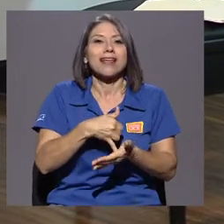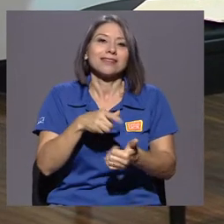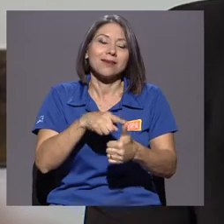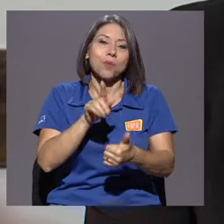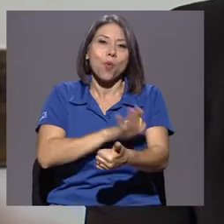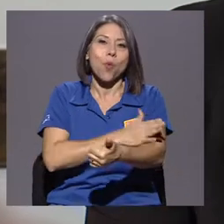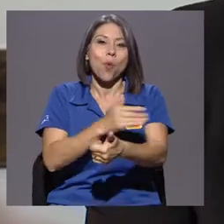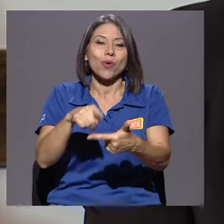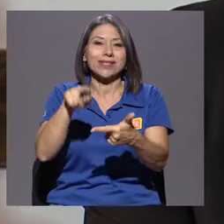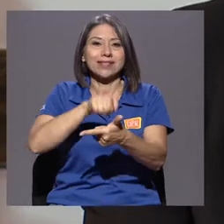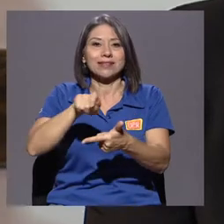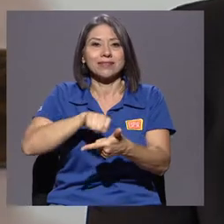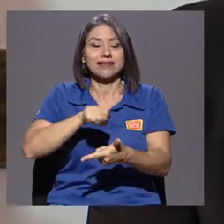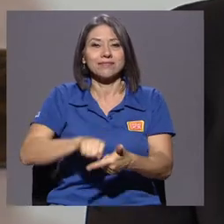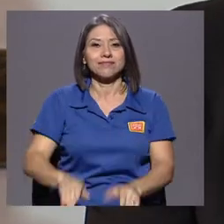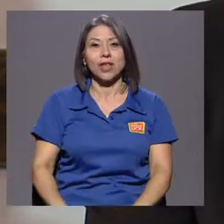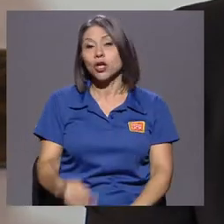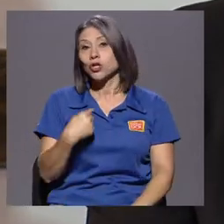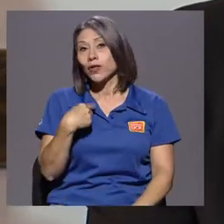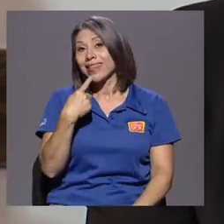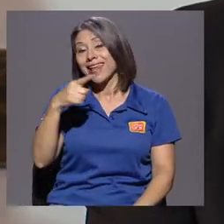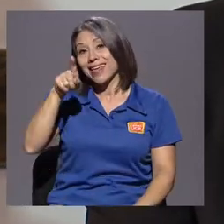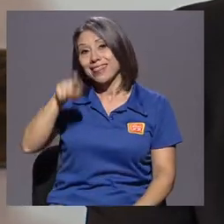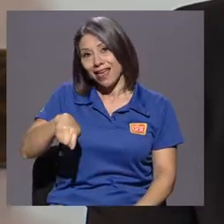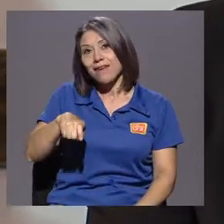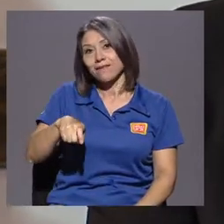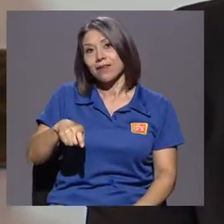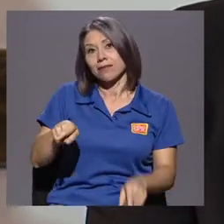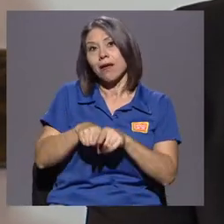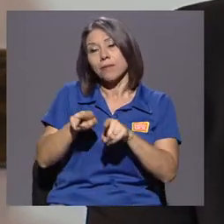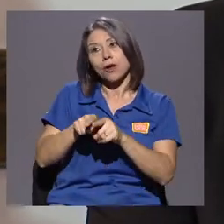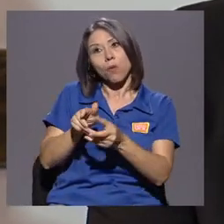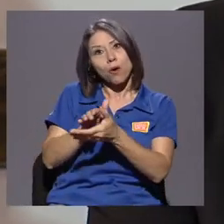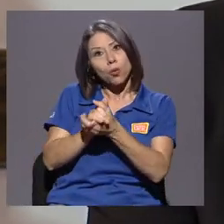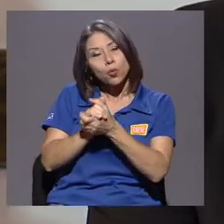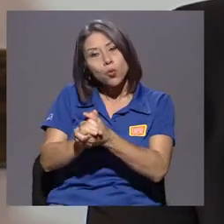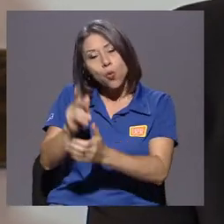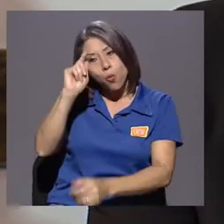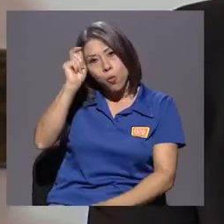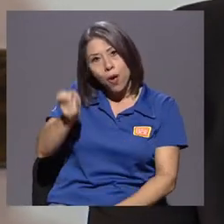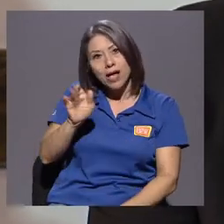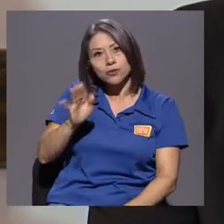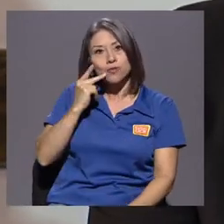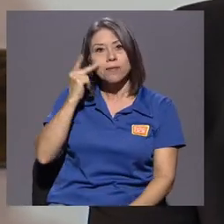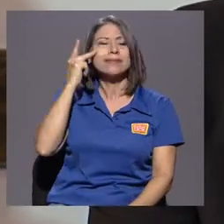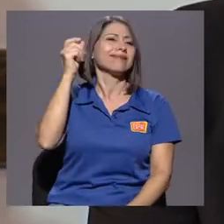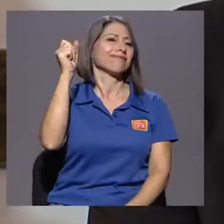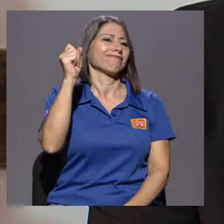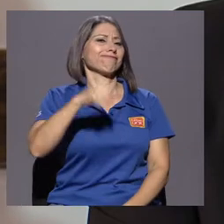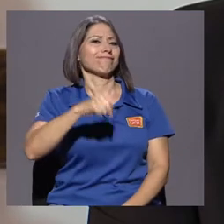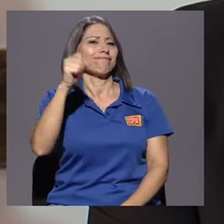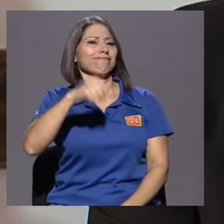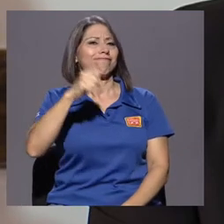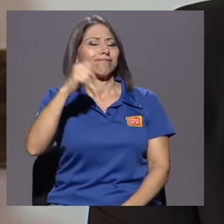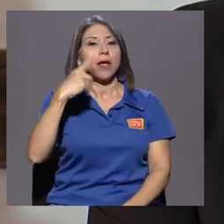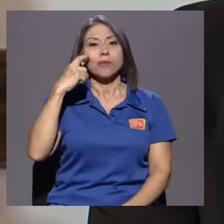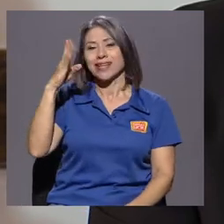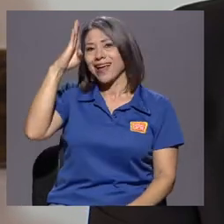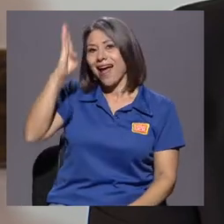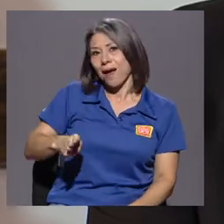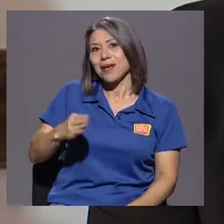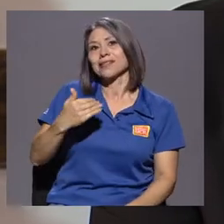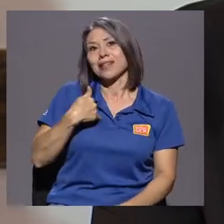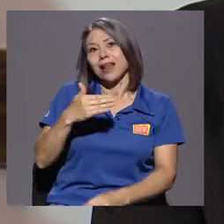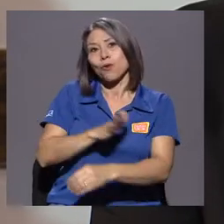música y la literatura yo diría que hay que darle mucho crédito a sus papás a portal mente porque no hubiese sido posible jamás tener un